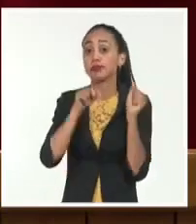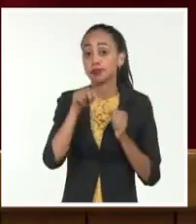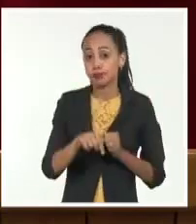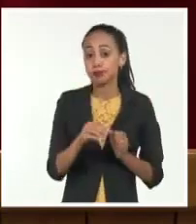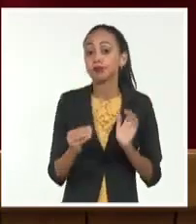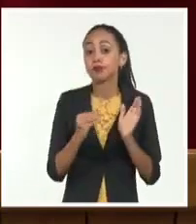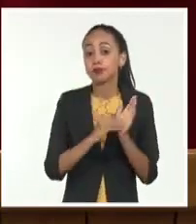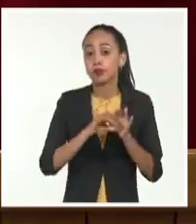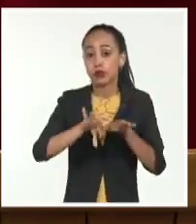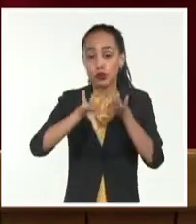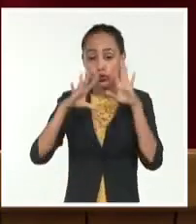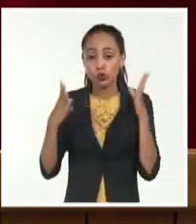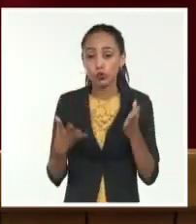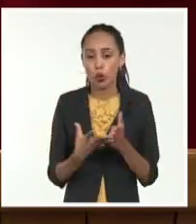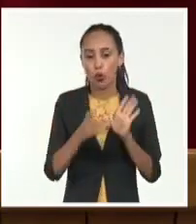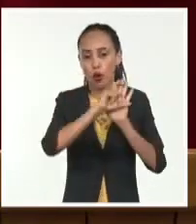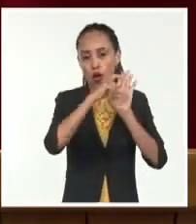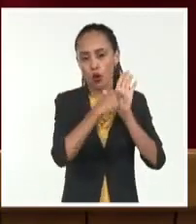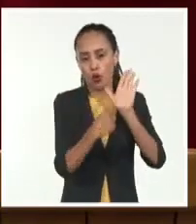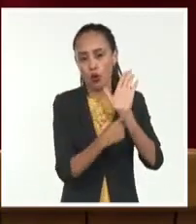están recogidos en el Código.